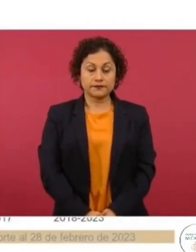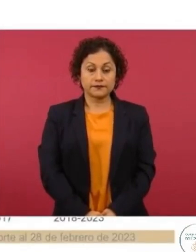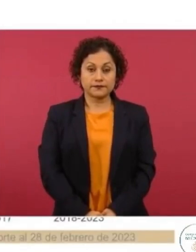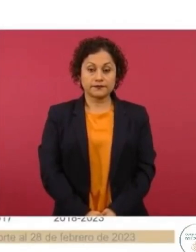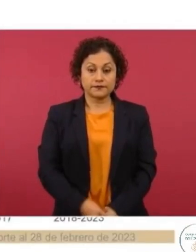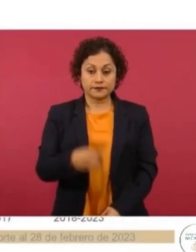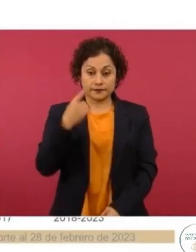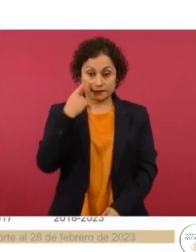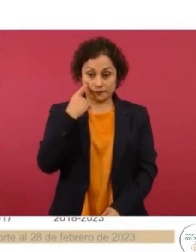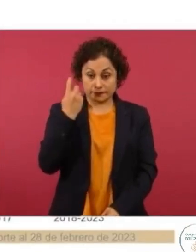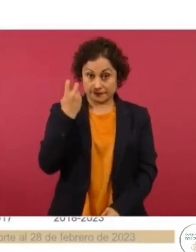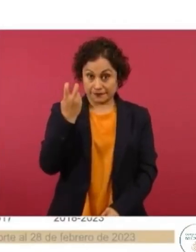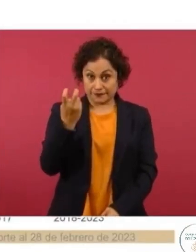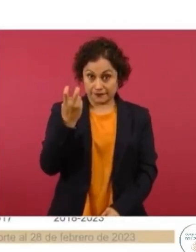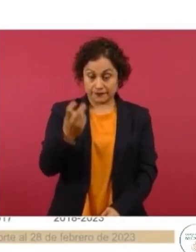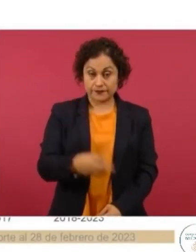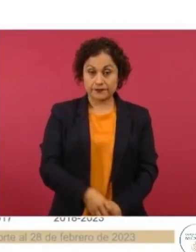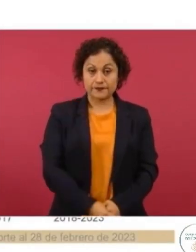la